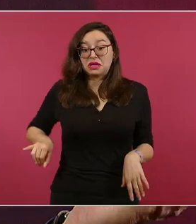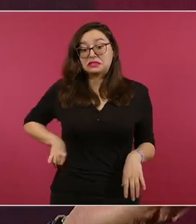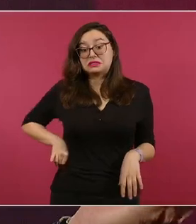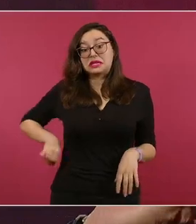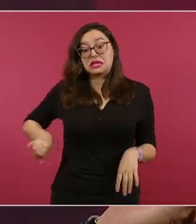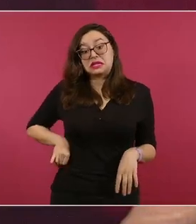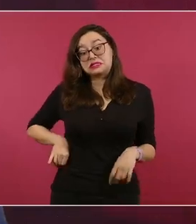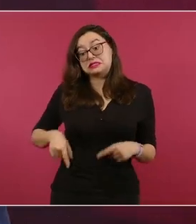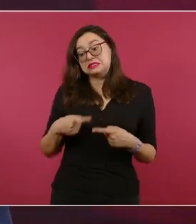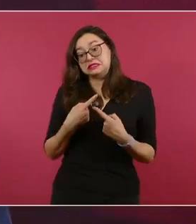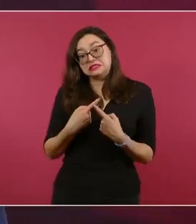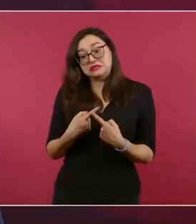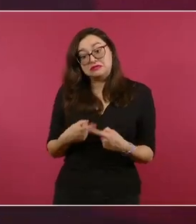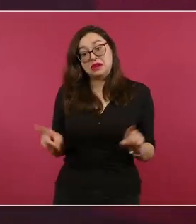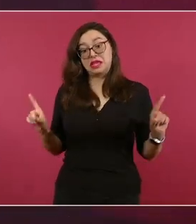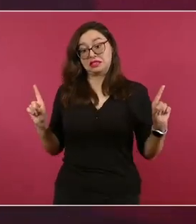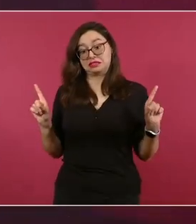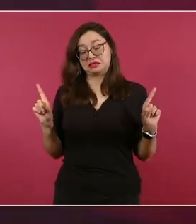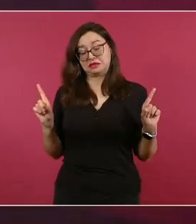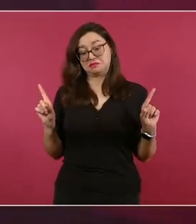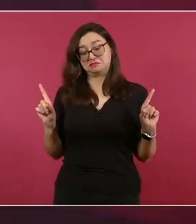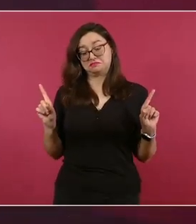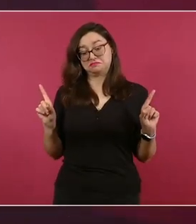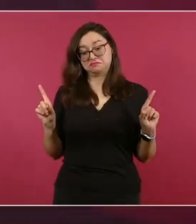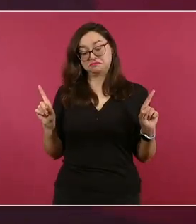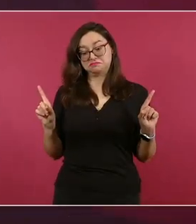intereses. O sea,